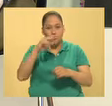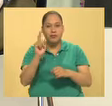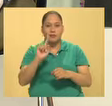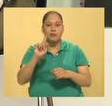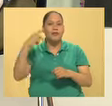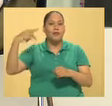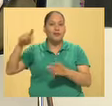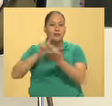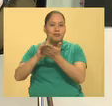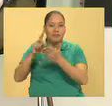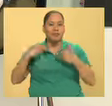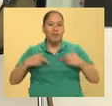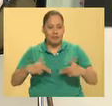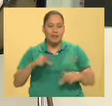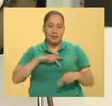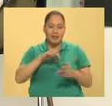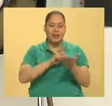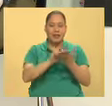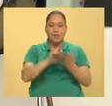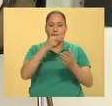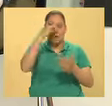la de Derechos Humanos. Bueno, la mía es